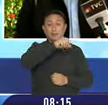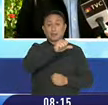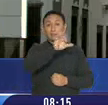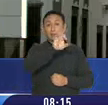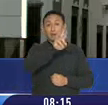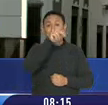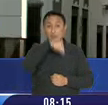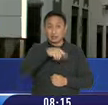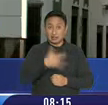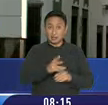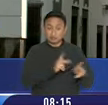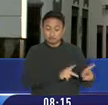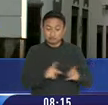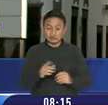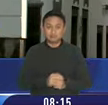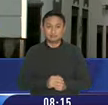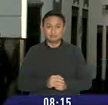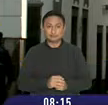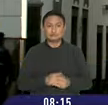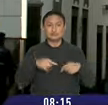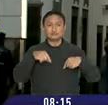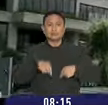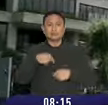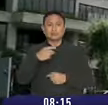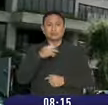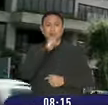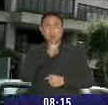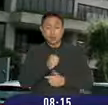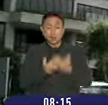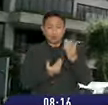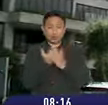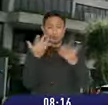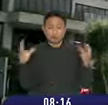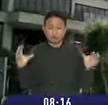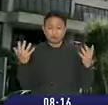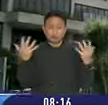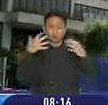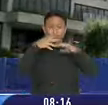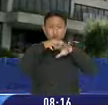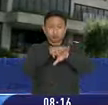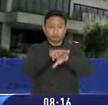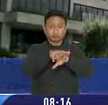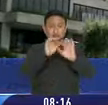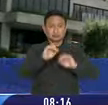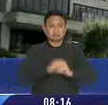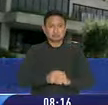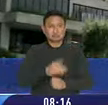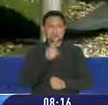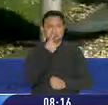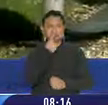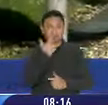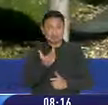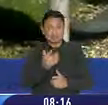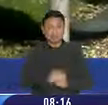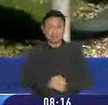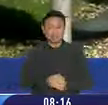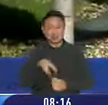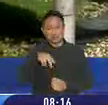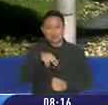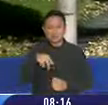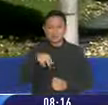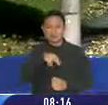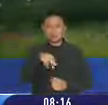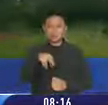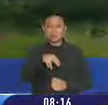de su momento. La conservación de la dualidad entre viejo y nuevo que caracteriza a la ciudad llama la atención. Caminar o pasear por